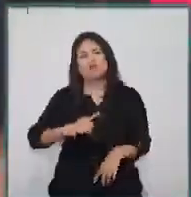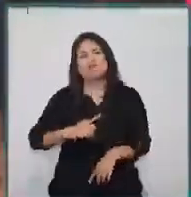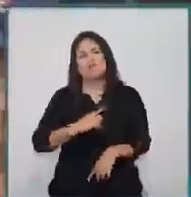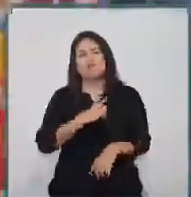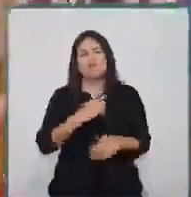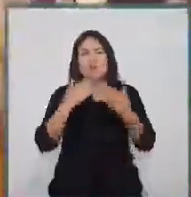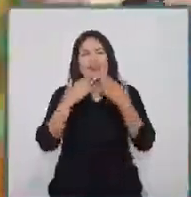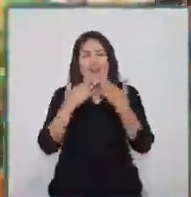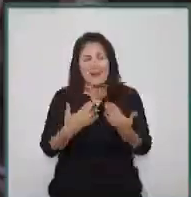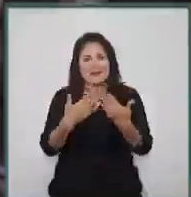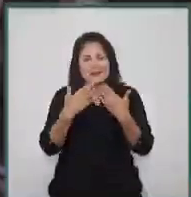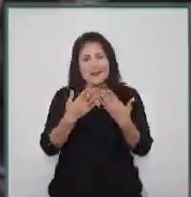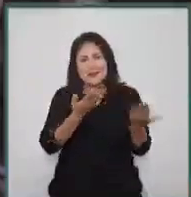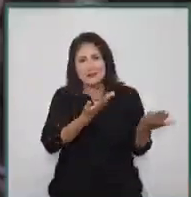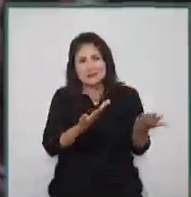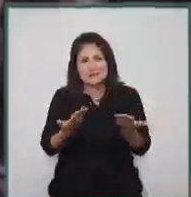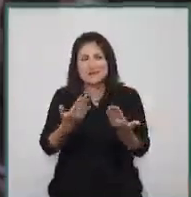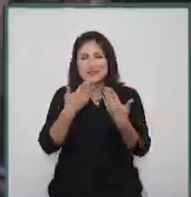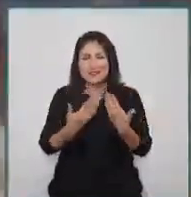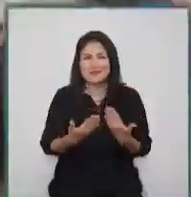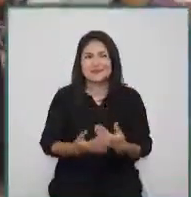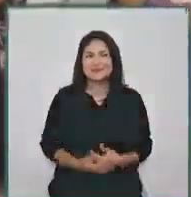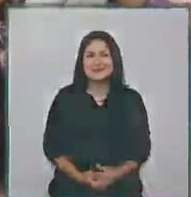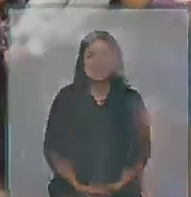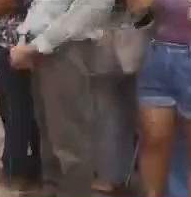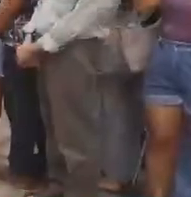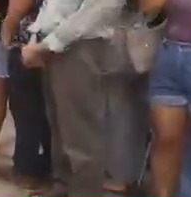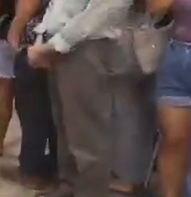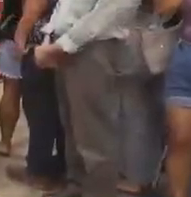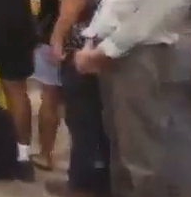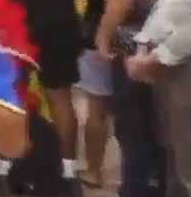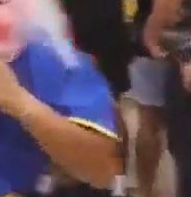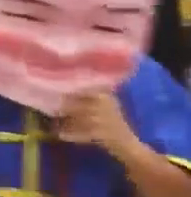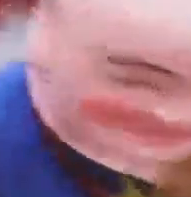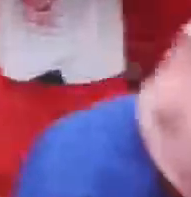un honor. Gracias por todo que ha venido aquí.